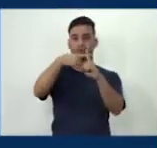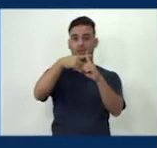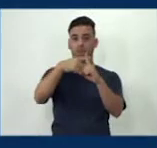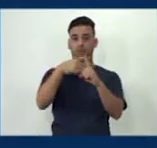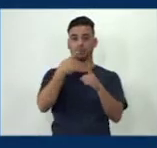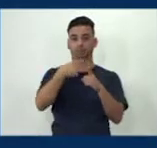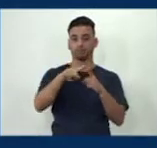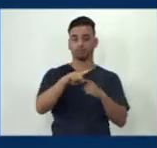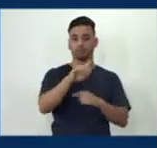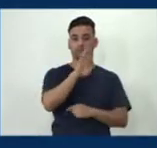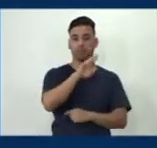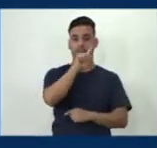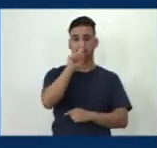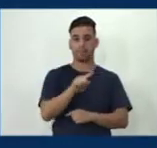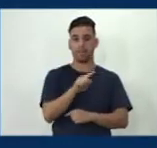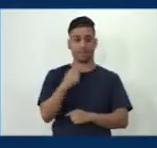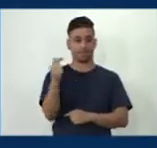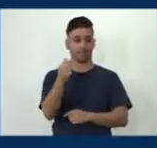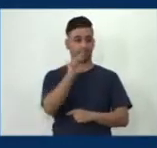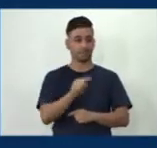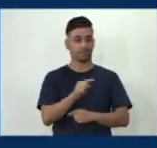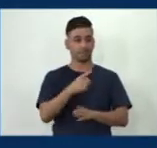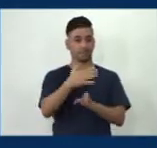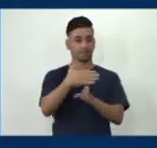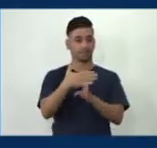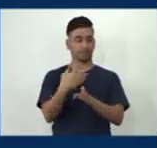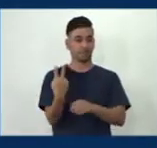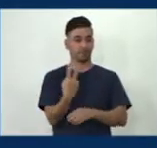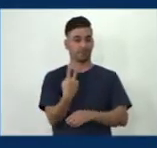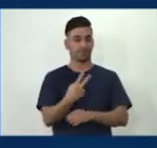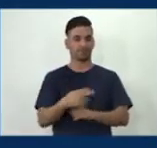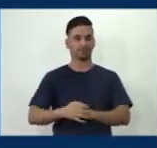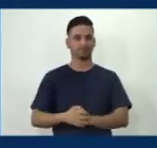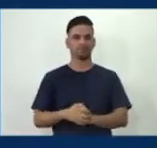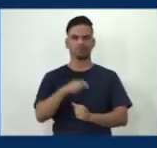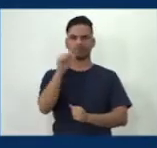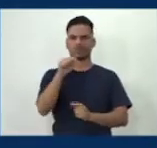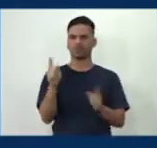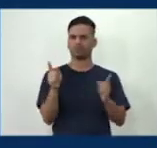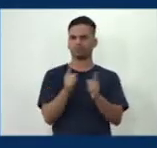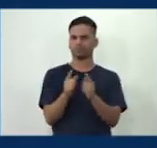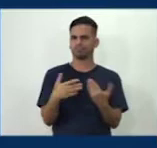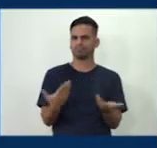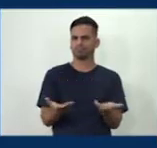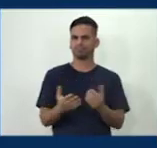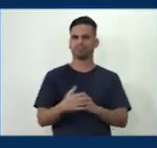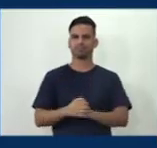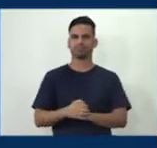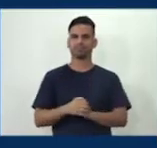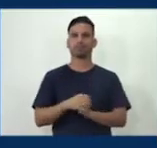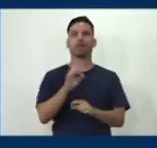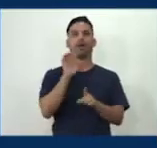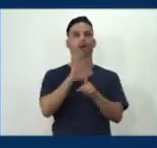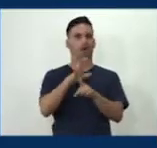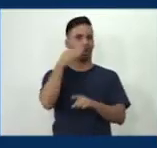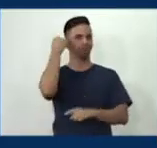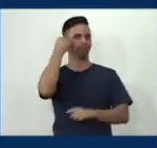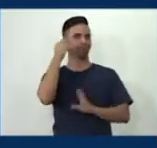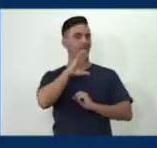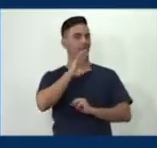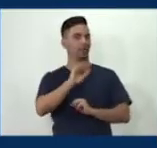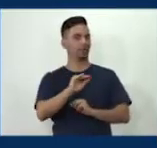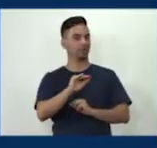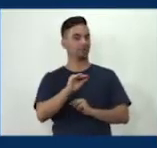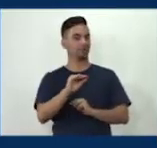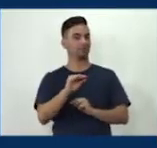negativamente y un caso C con dos esferas cargadas con signos diferentes. Pudimos llegar a la conclusión a partir de la